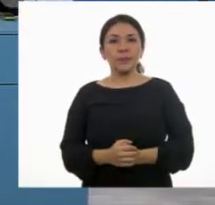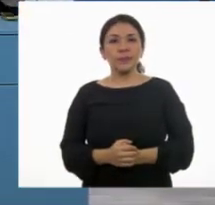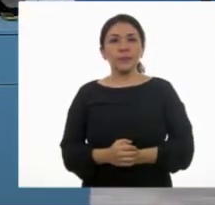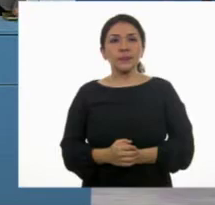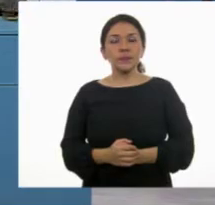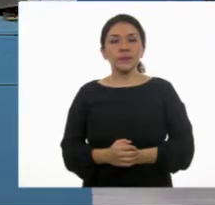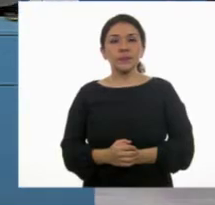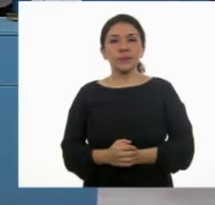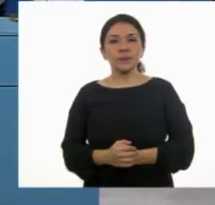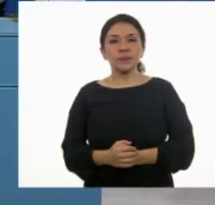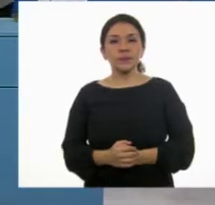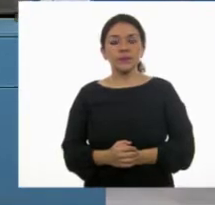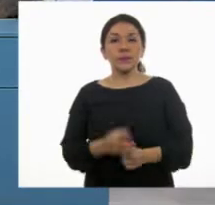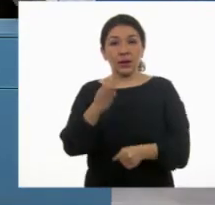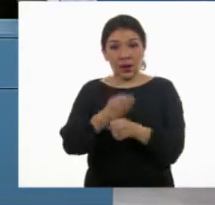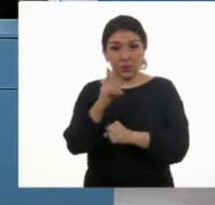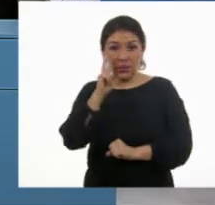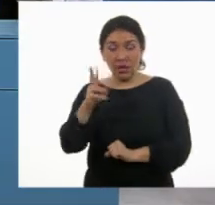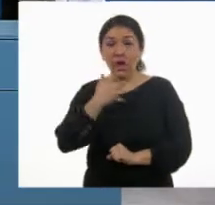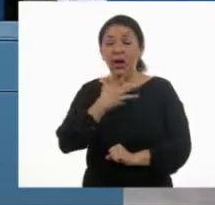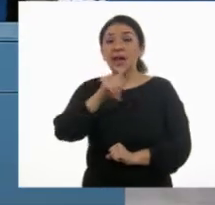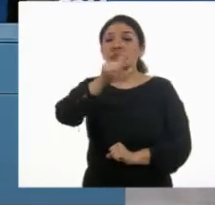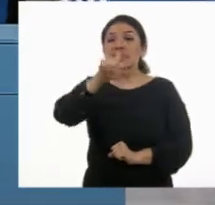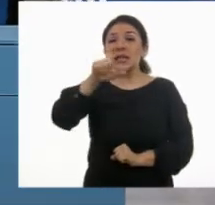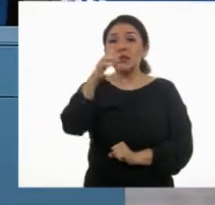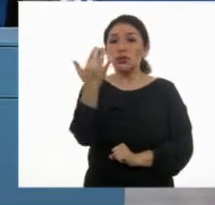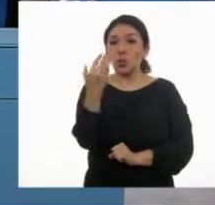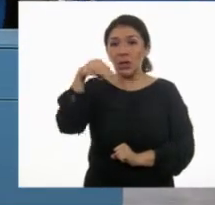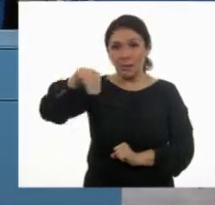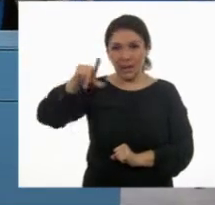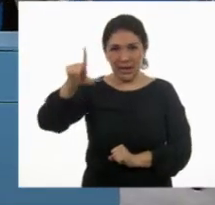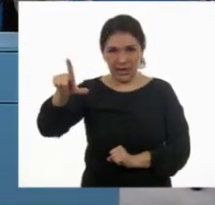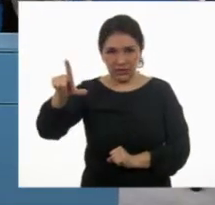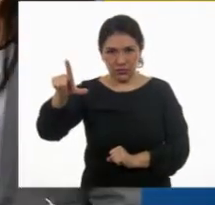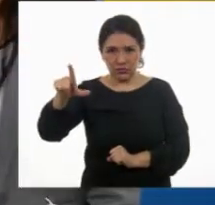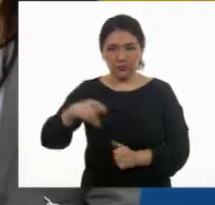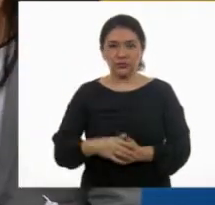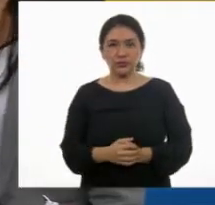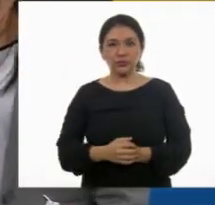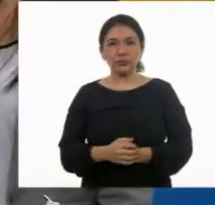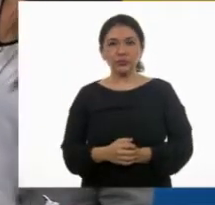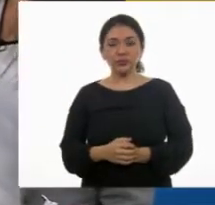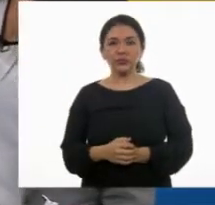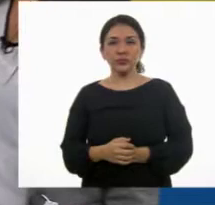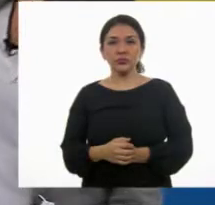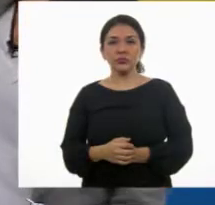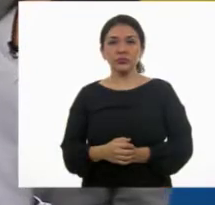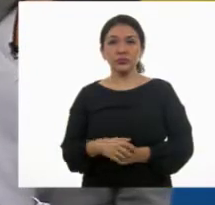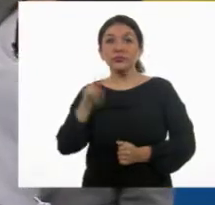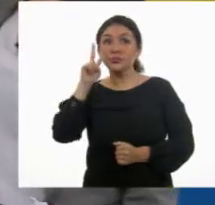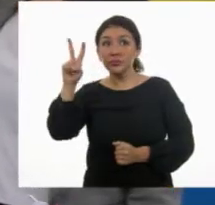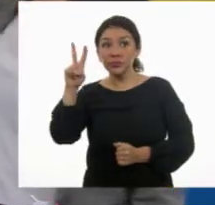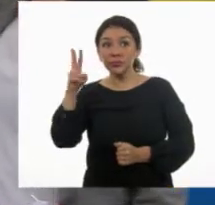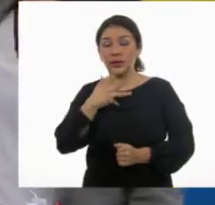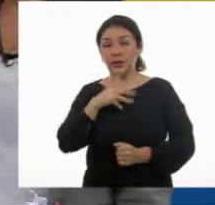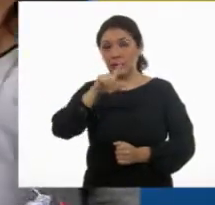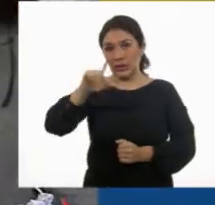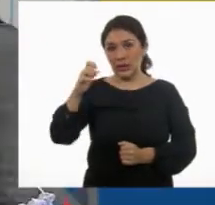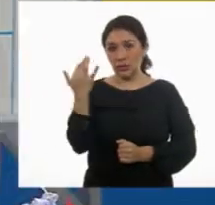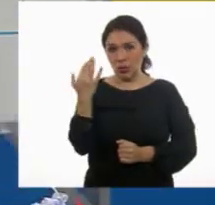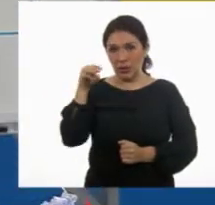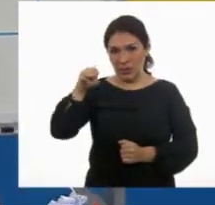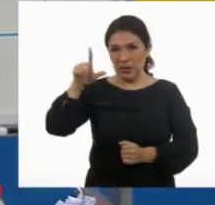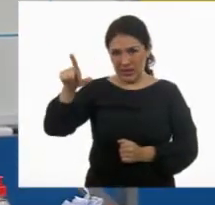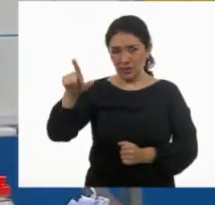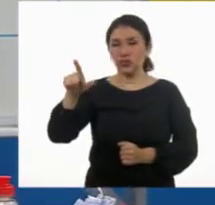Tenemos... ahora 750 mililitros. Ajá, aquí están, 750